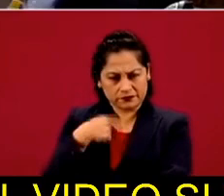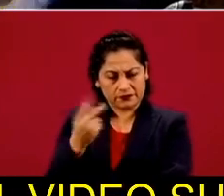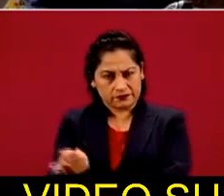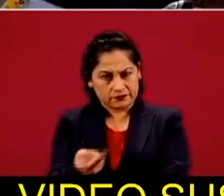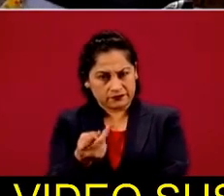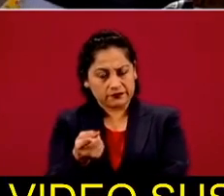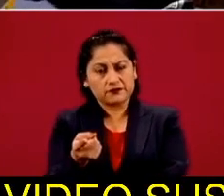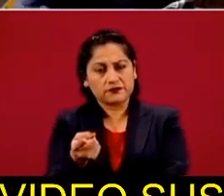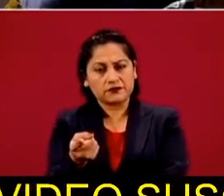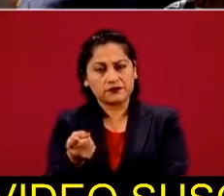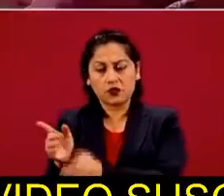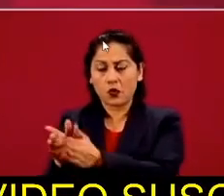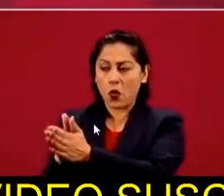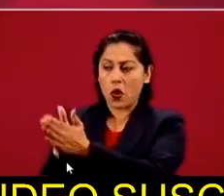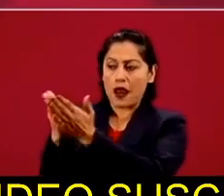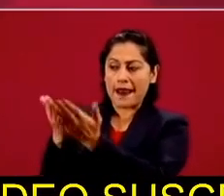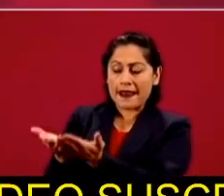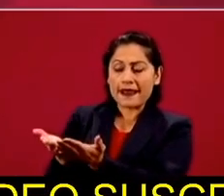hay